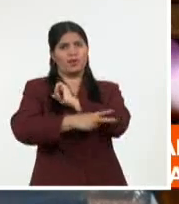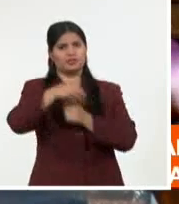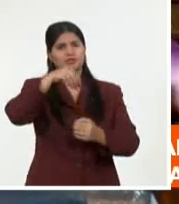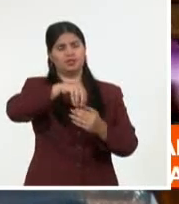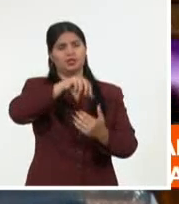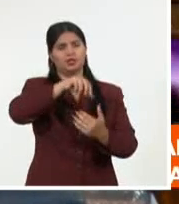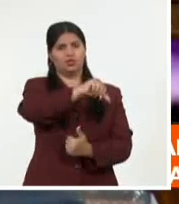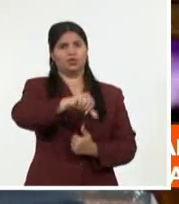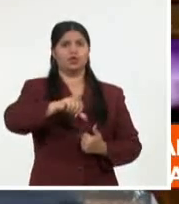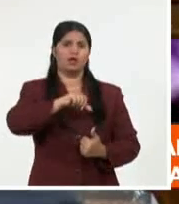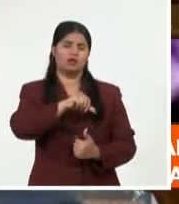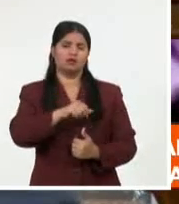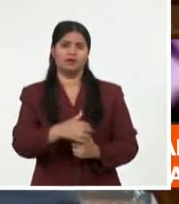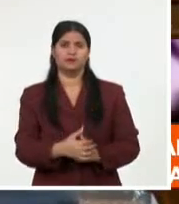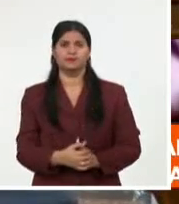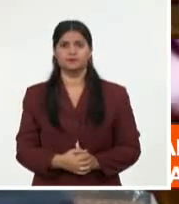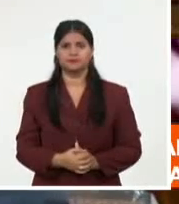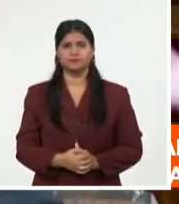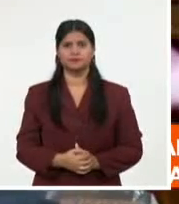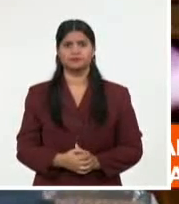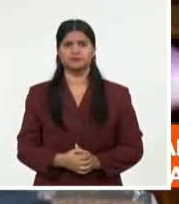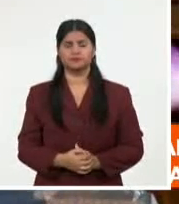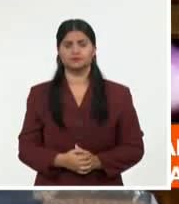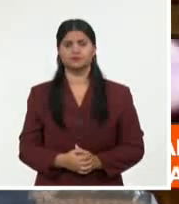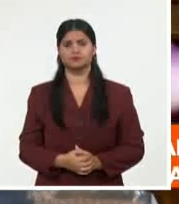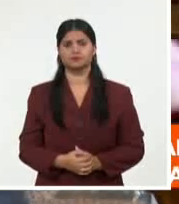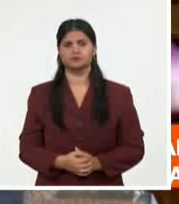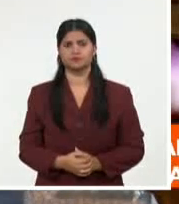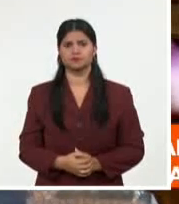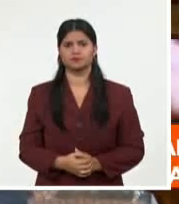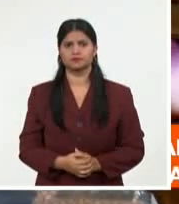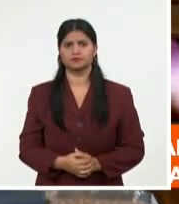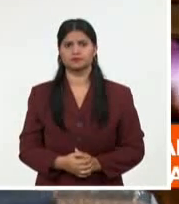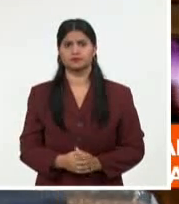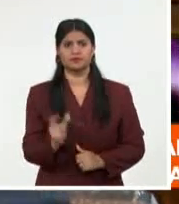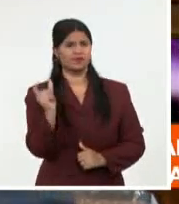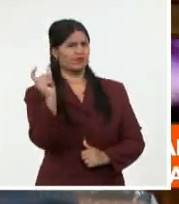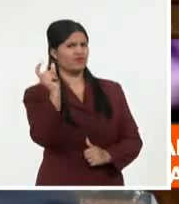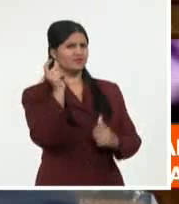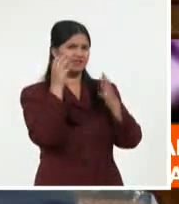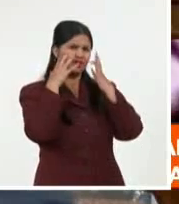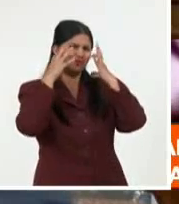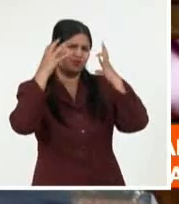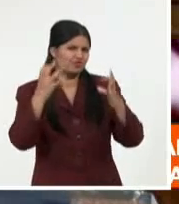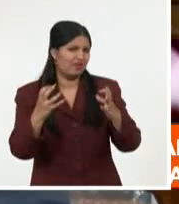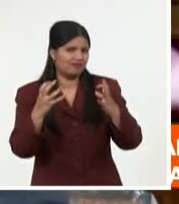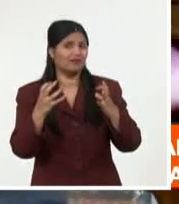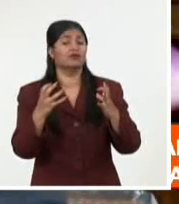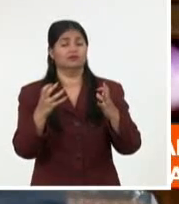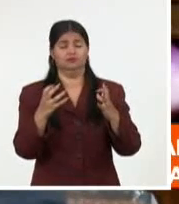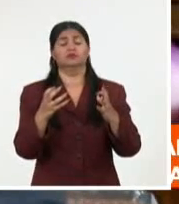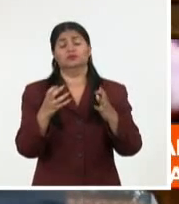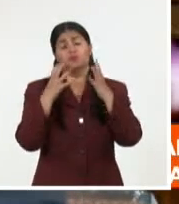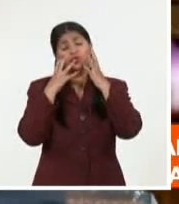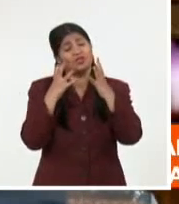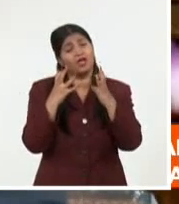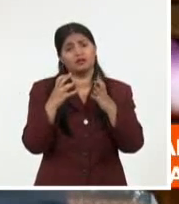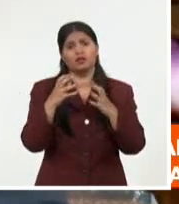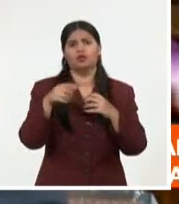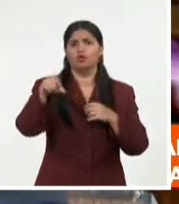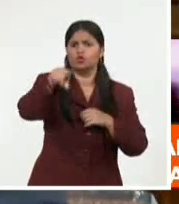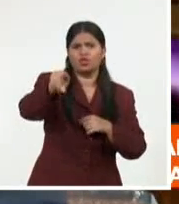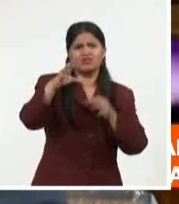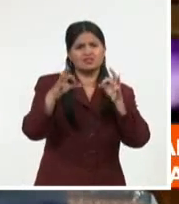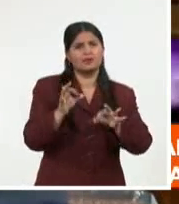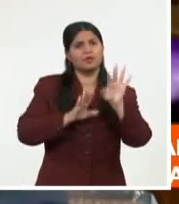Guyana, Barbados, and Trinidad and Tobago. Ese es un acontecimiento de extraordinario valor y trascendencia histórica para nuestro país y